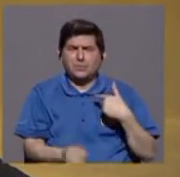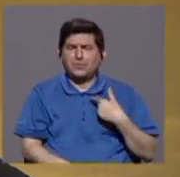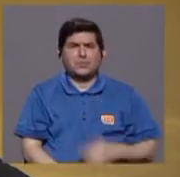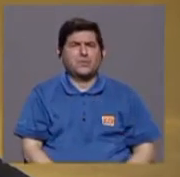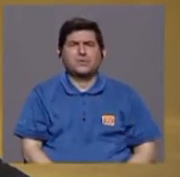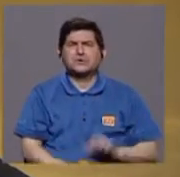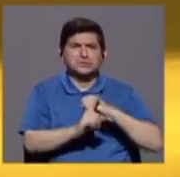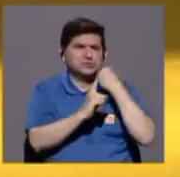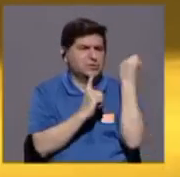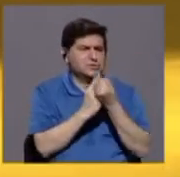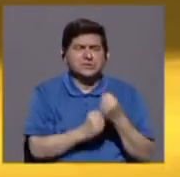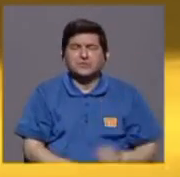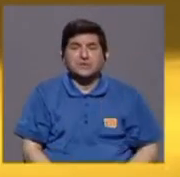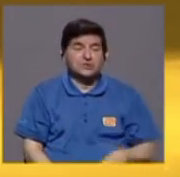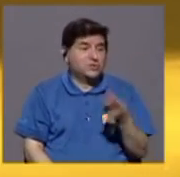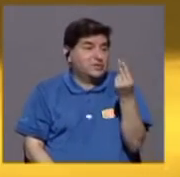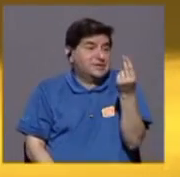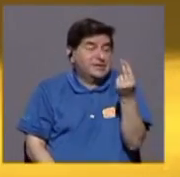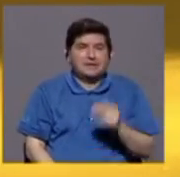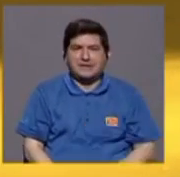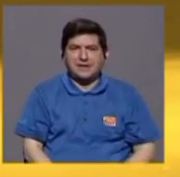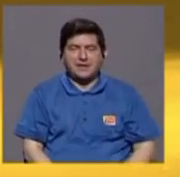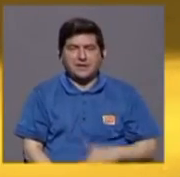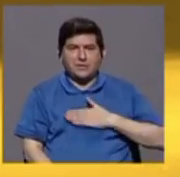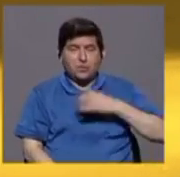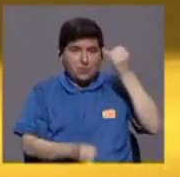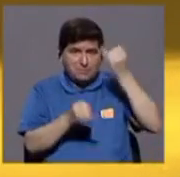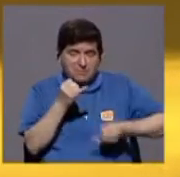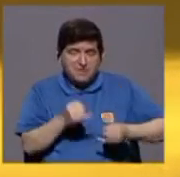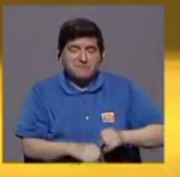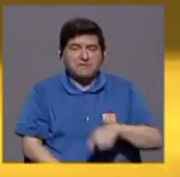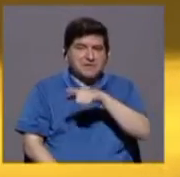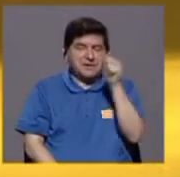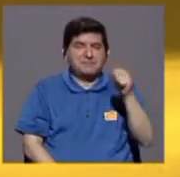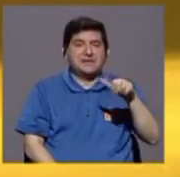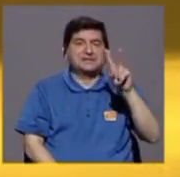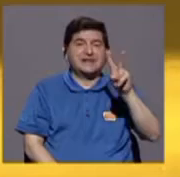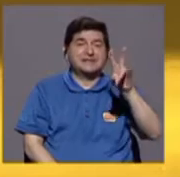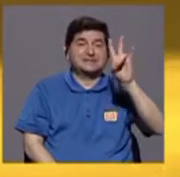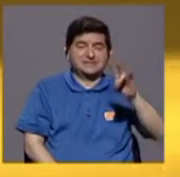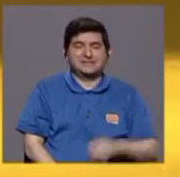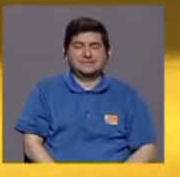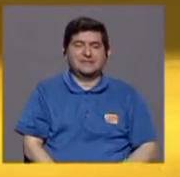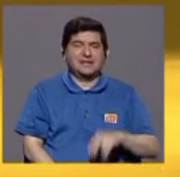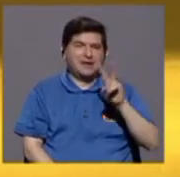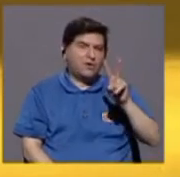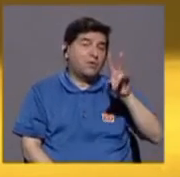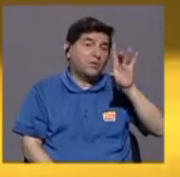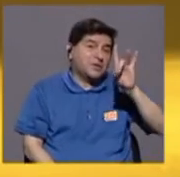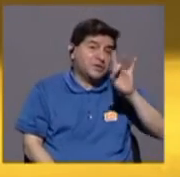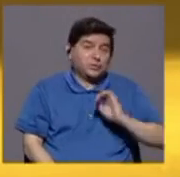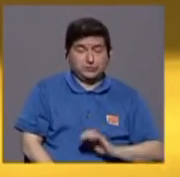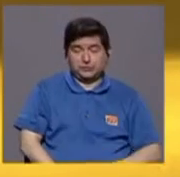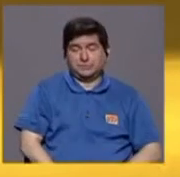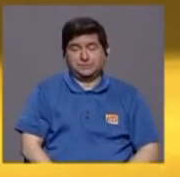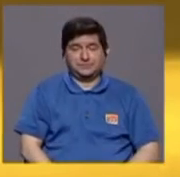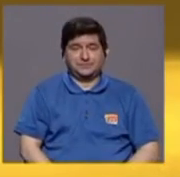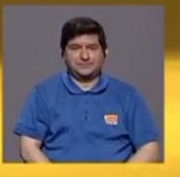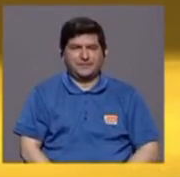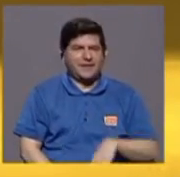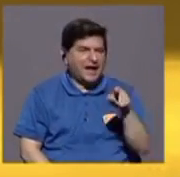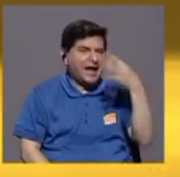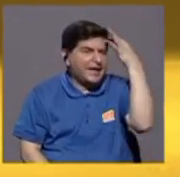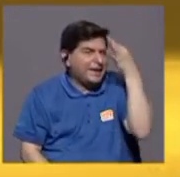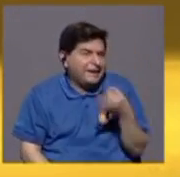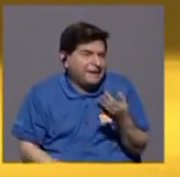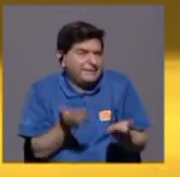mes. Sí, además mi fin de mes está muy claro, mi fin de mes es el 27, porque el 28, entonces ahí me